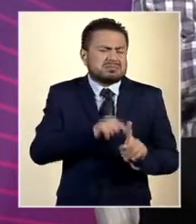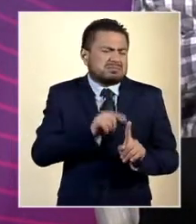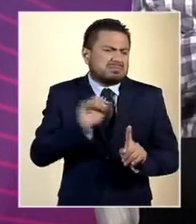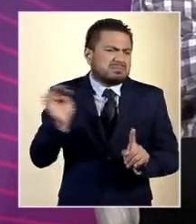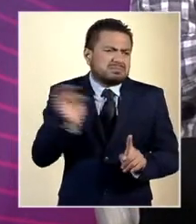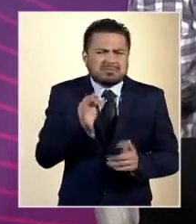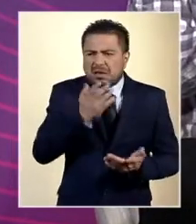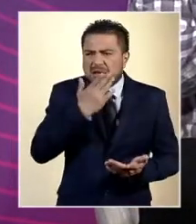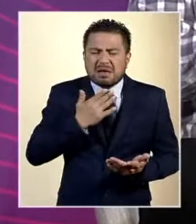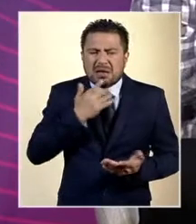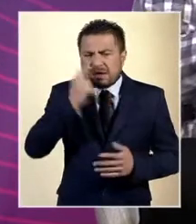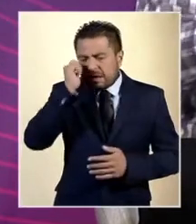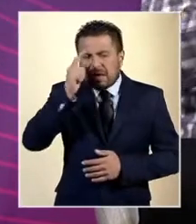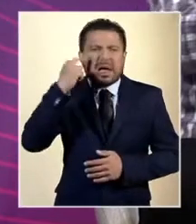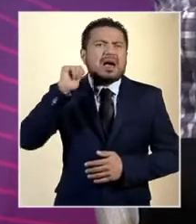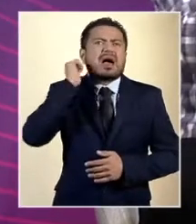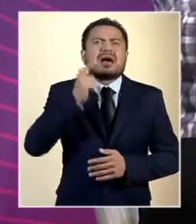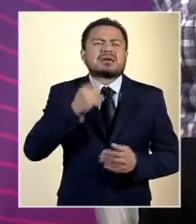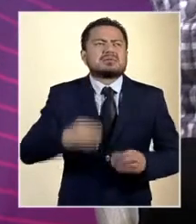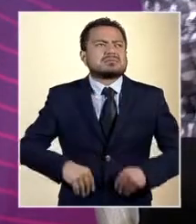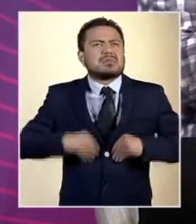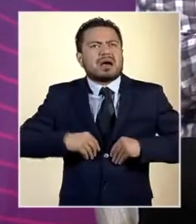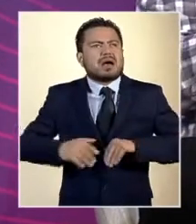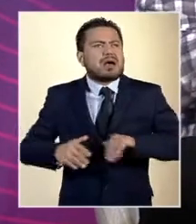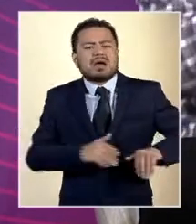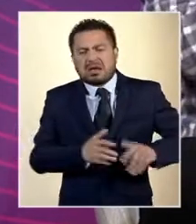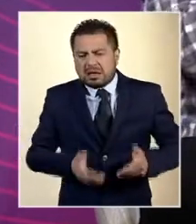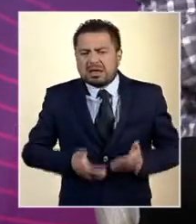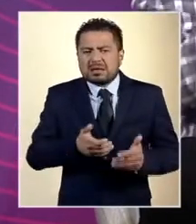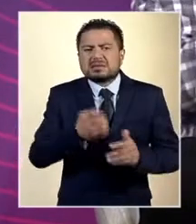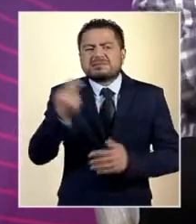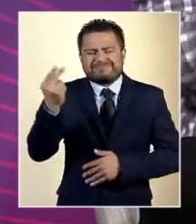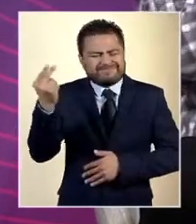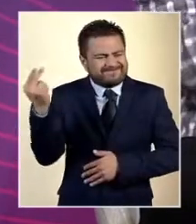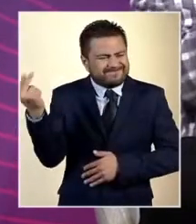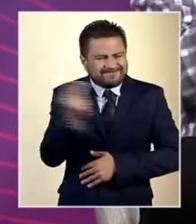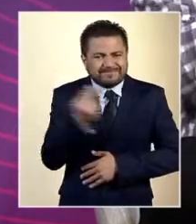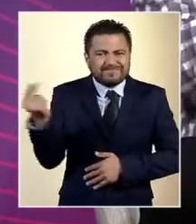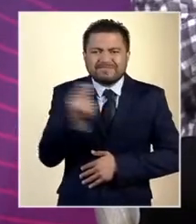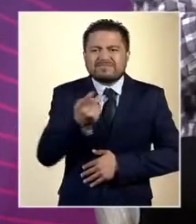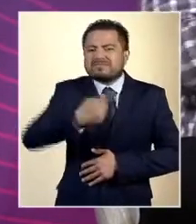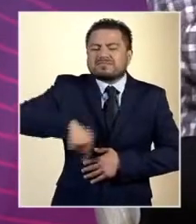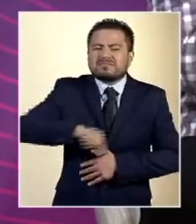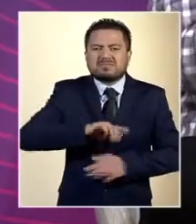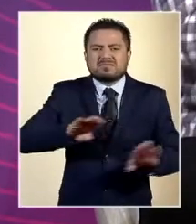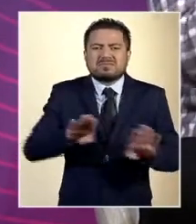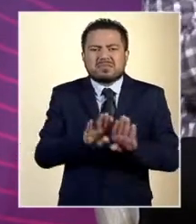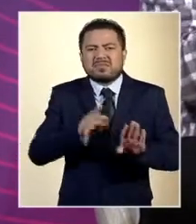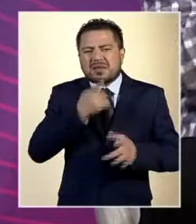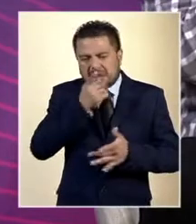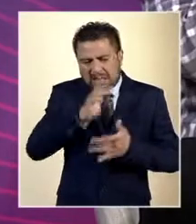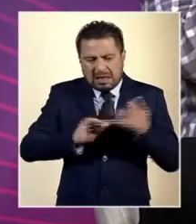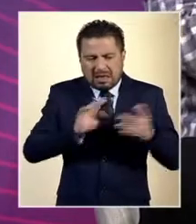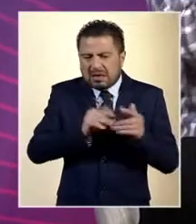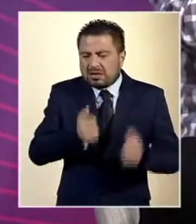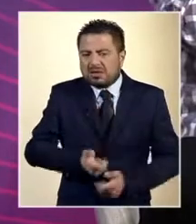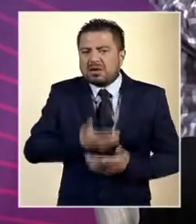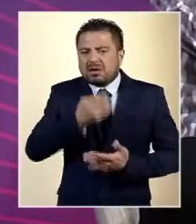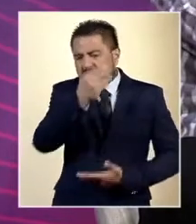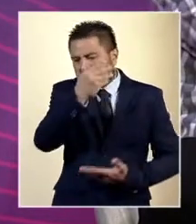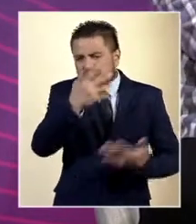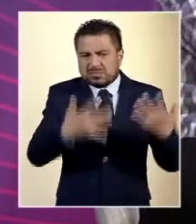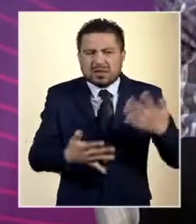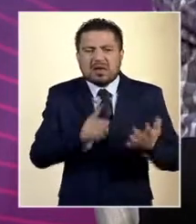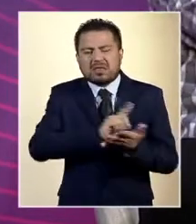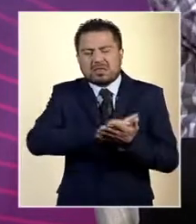duda, para que alguien pueda dejar de vivir en calle, se requiere de pues ya lo hemos dicho aquí, una serie